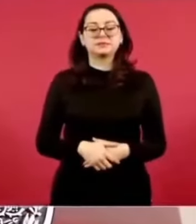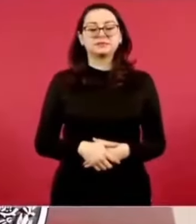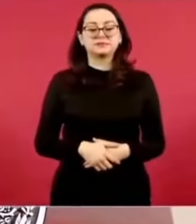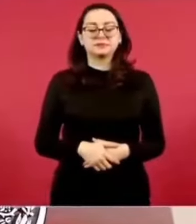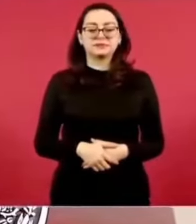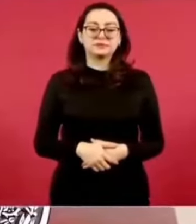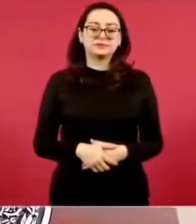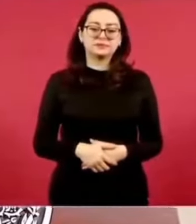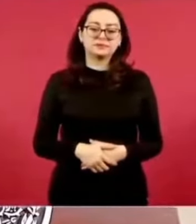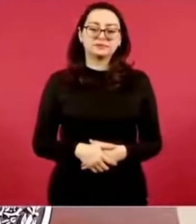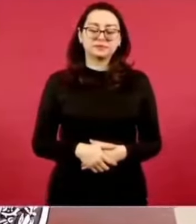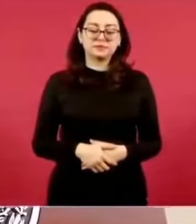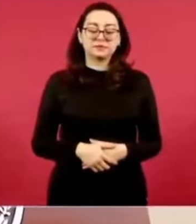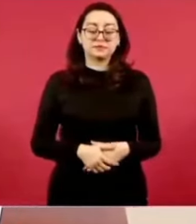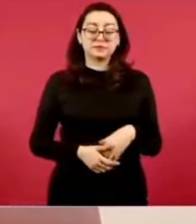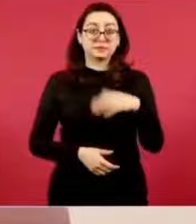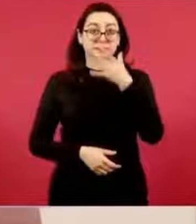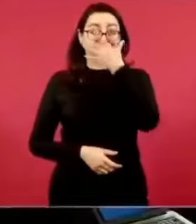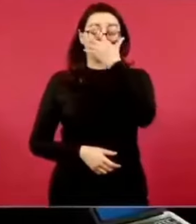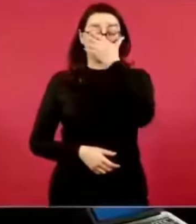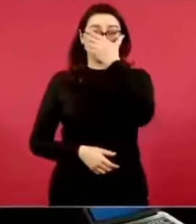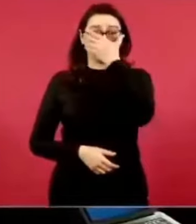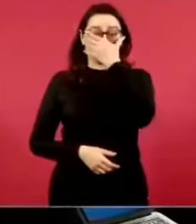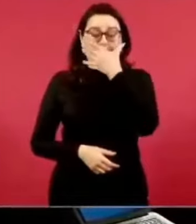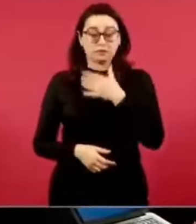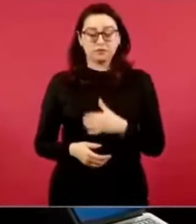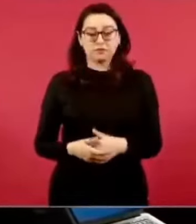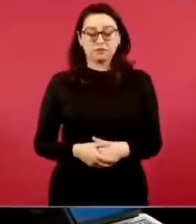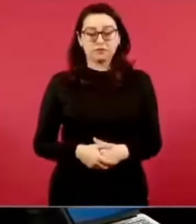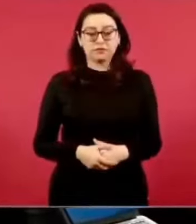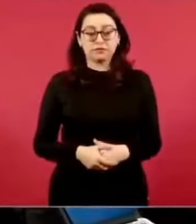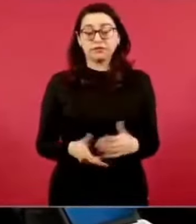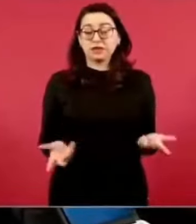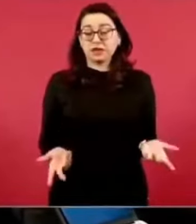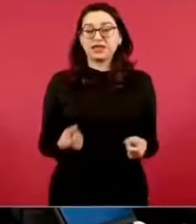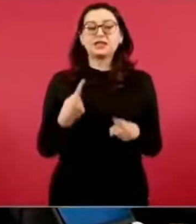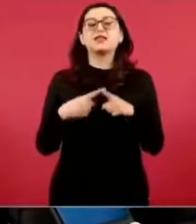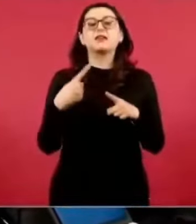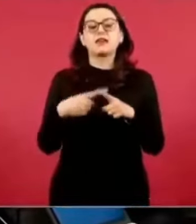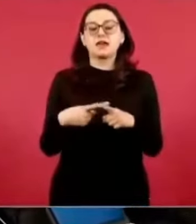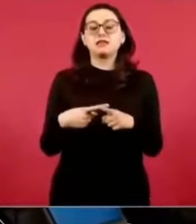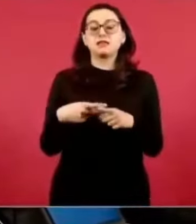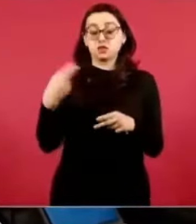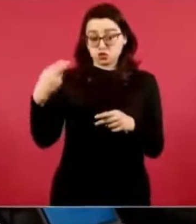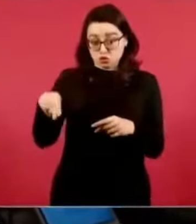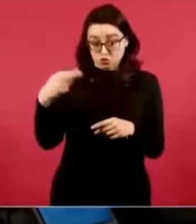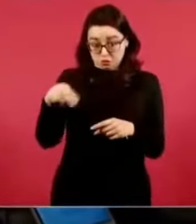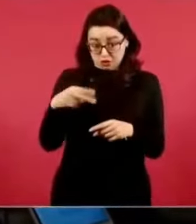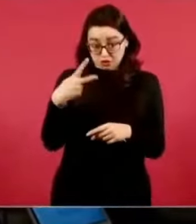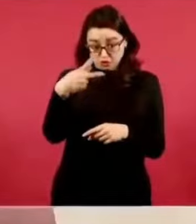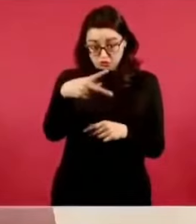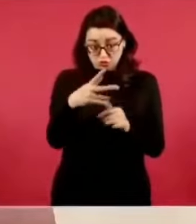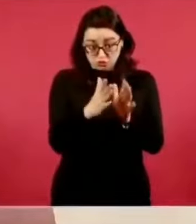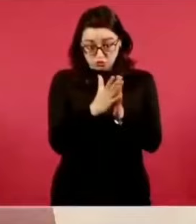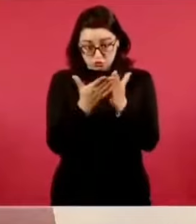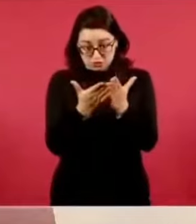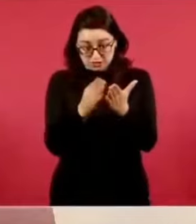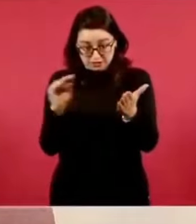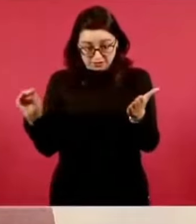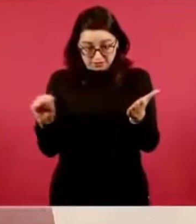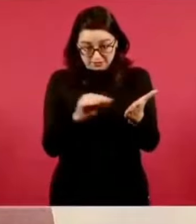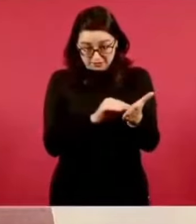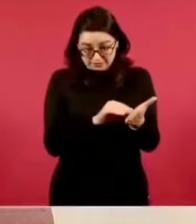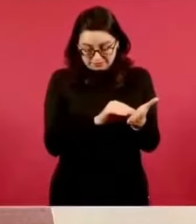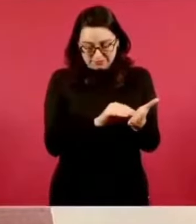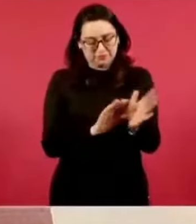¿El nombre viene en el libro que va a escribir? ¿Cuándo lo está escribiendo? ¿El nombre de este ministro va a venir en el texto que va a publicar? No, sí lo